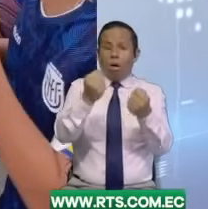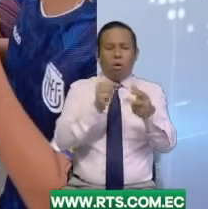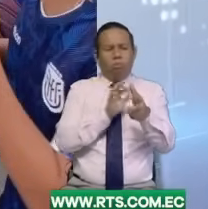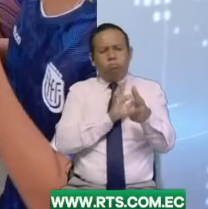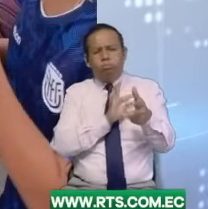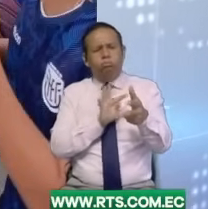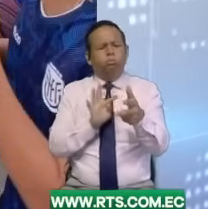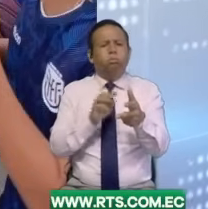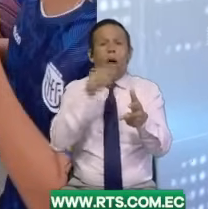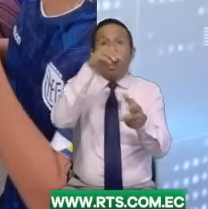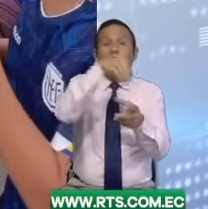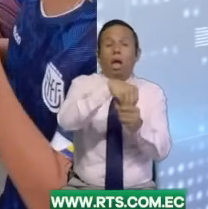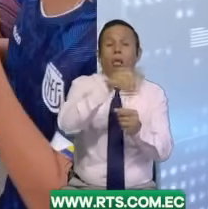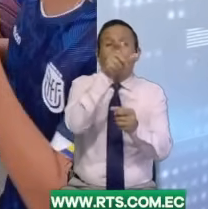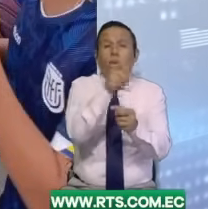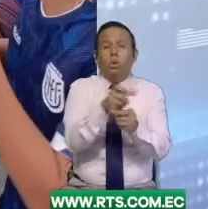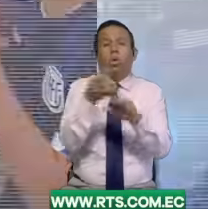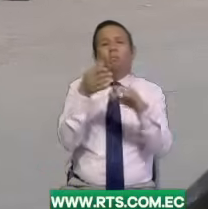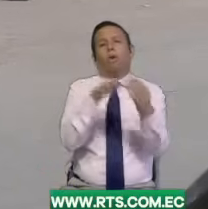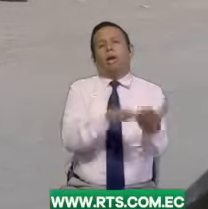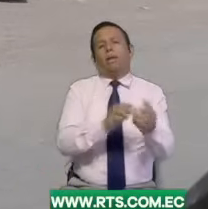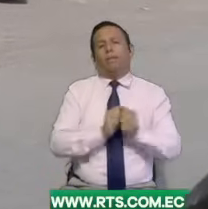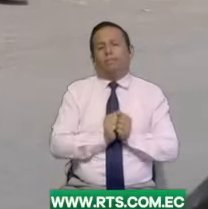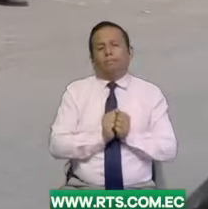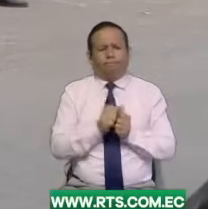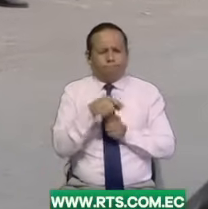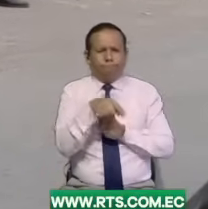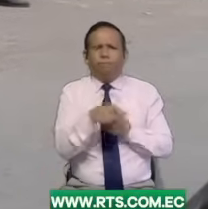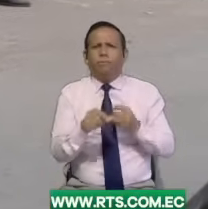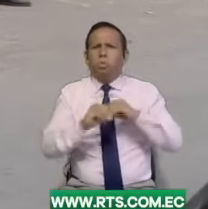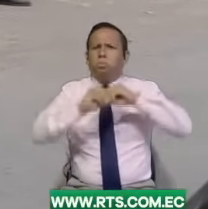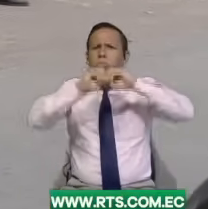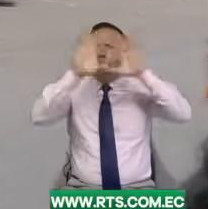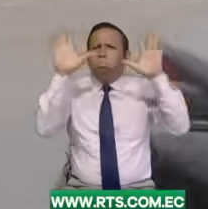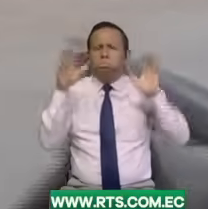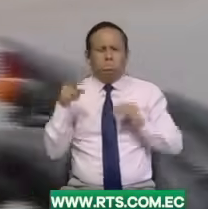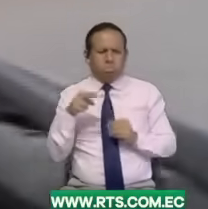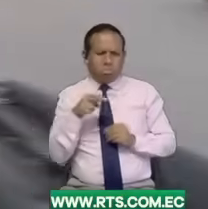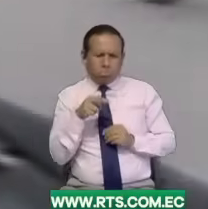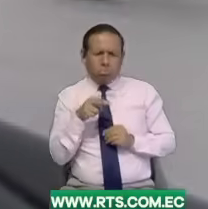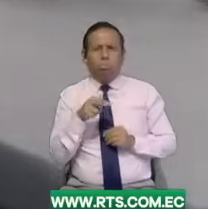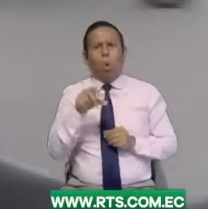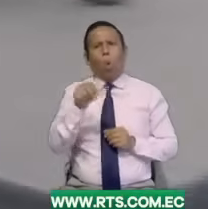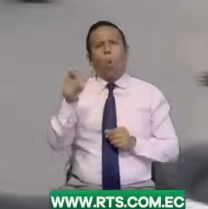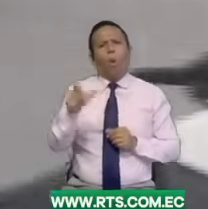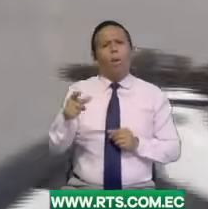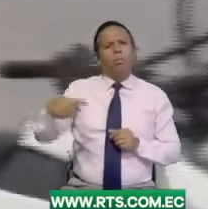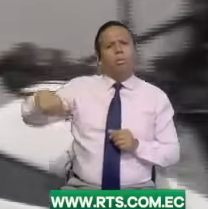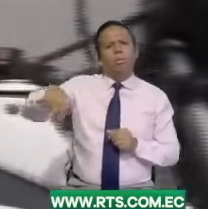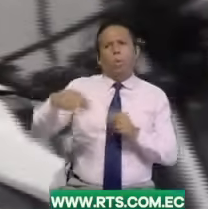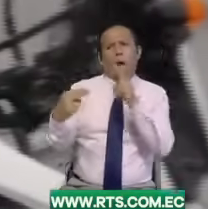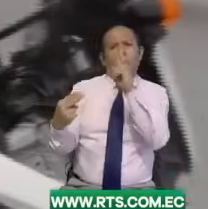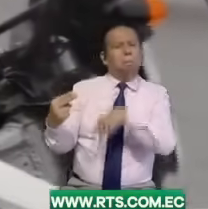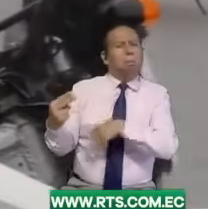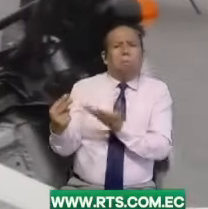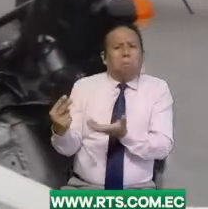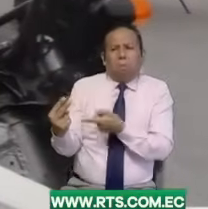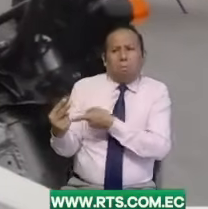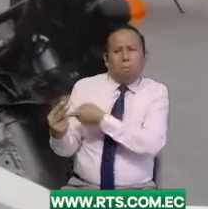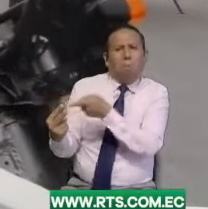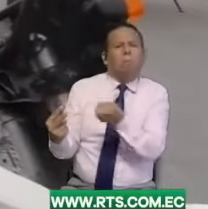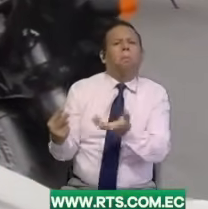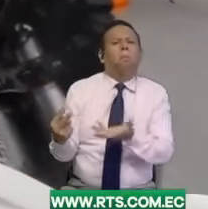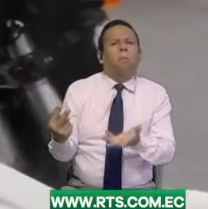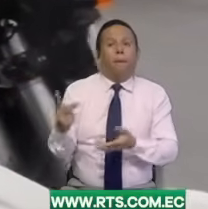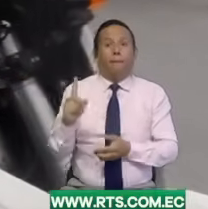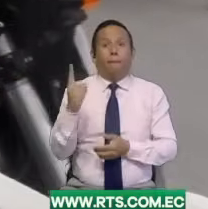su conductor. Fue en este sitio y a plena luz del día, cuando sujetos hasta ahora desconocidos, primero